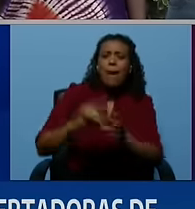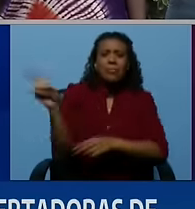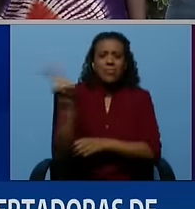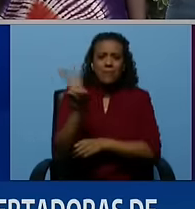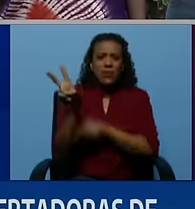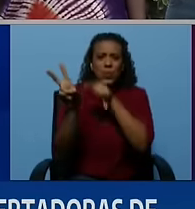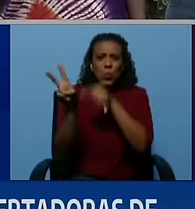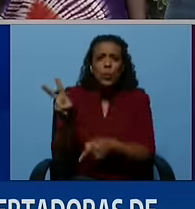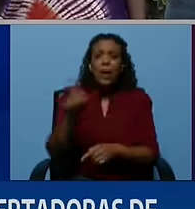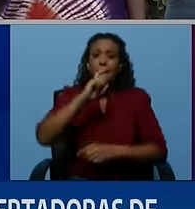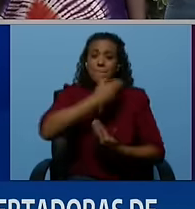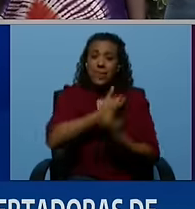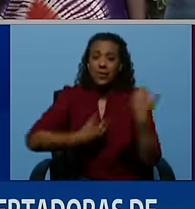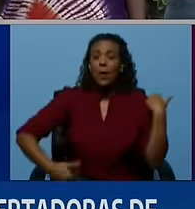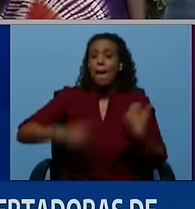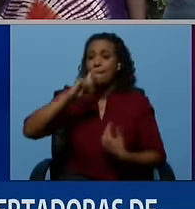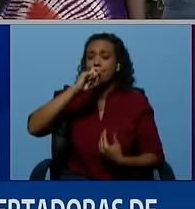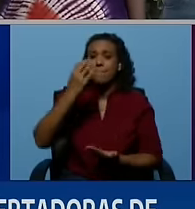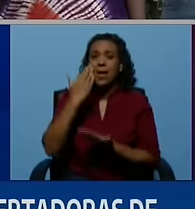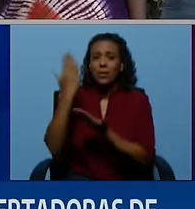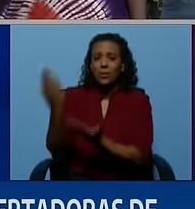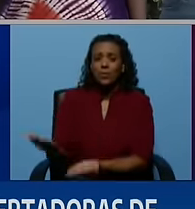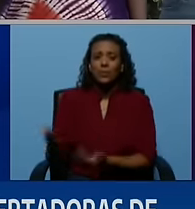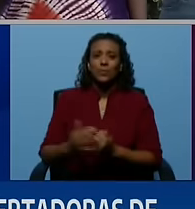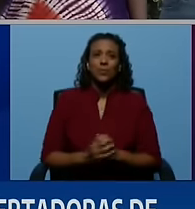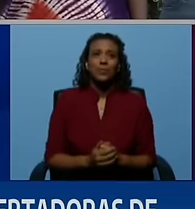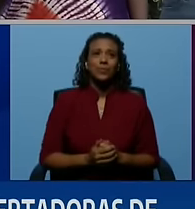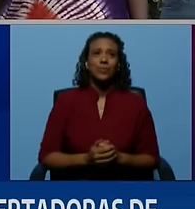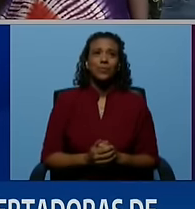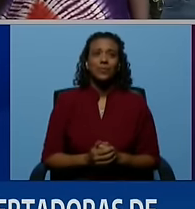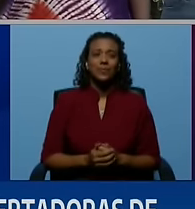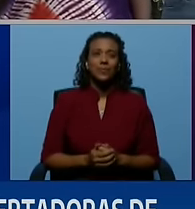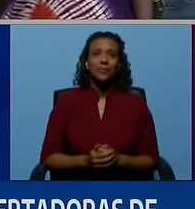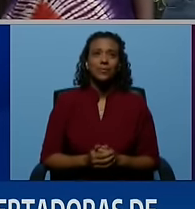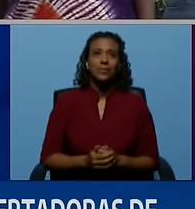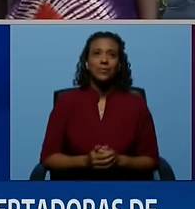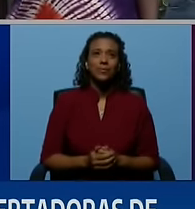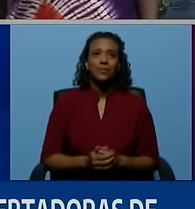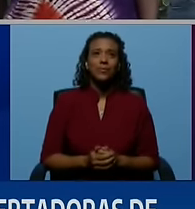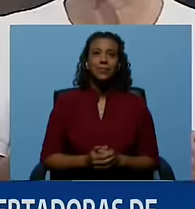Venezuela, presidente Nicolás Maduro.